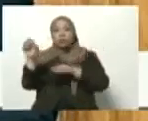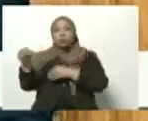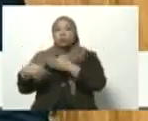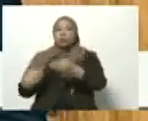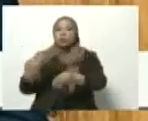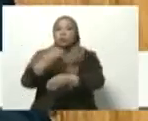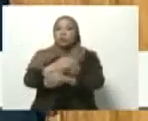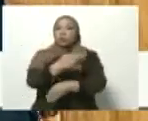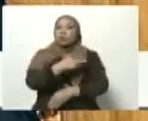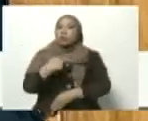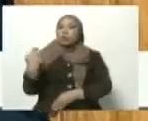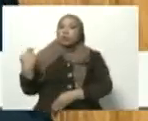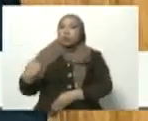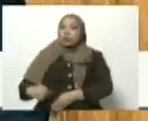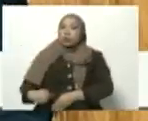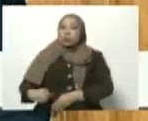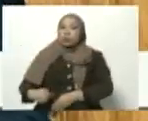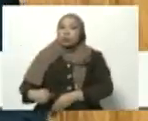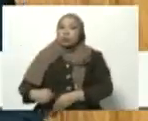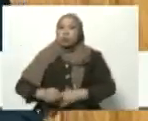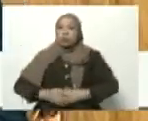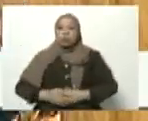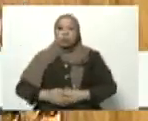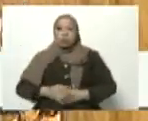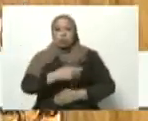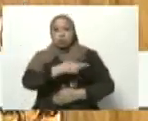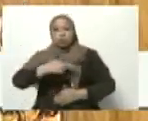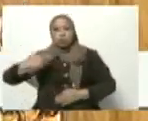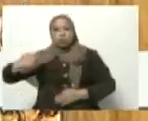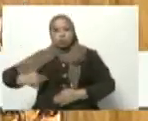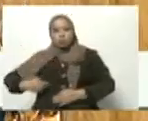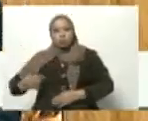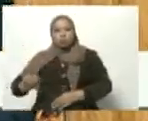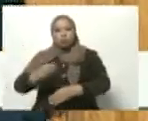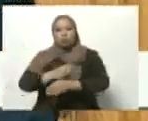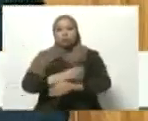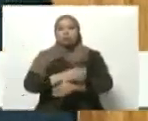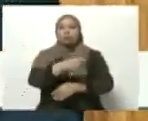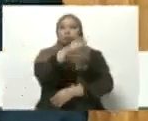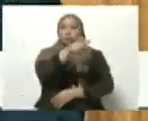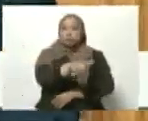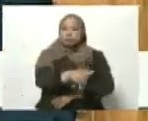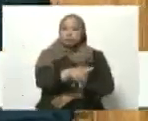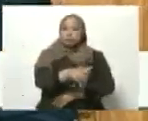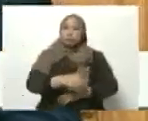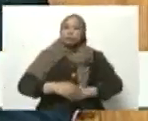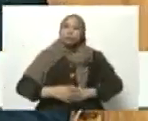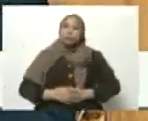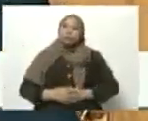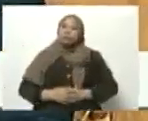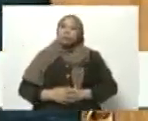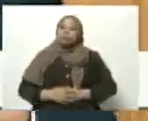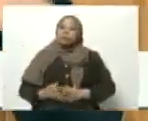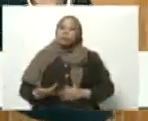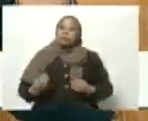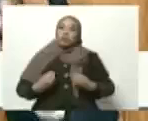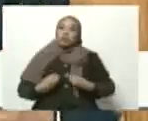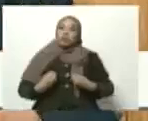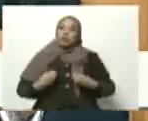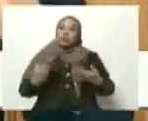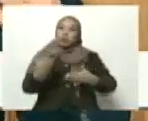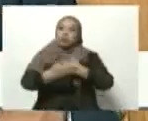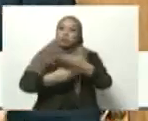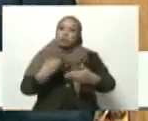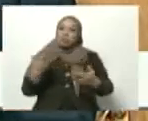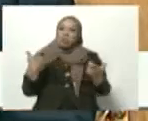dijo, yo llevé a Nixon a China. Nixon va a China, es la gran frase que quedó en la historia de Estados Unidos. Porque ir a China era como ir a donde está